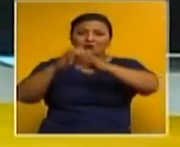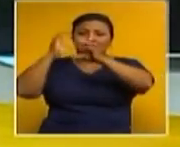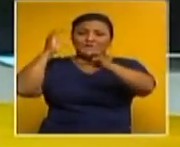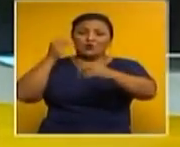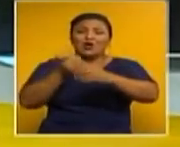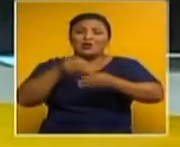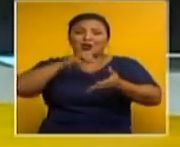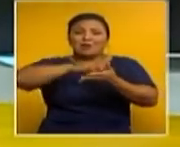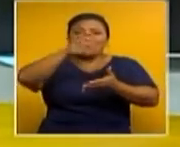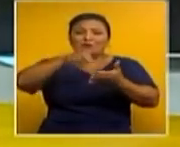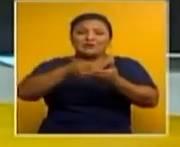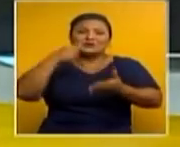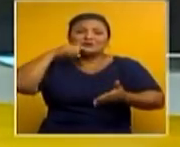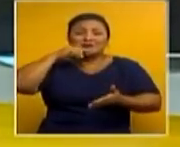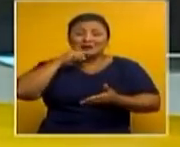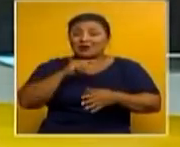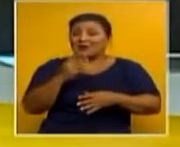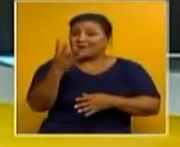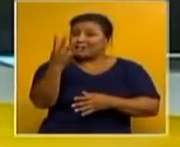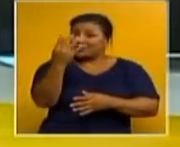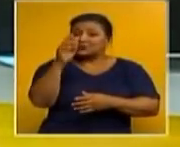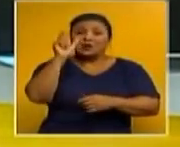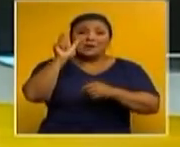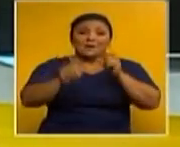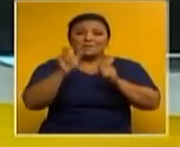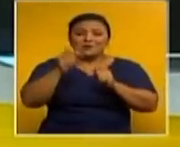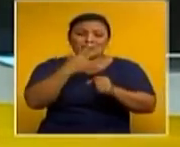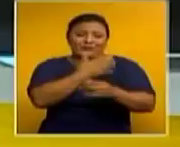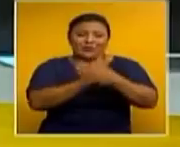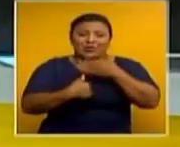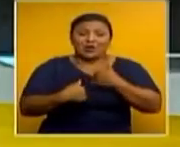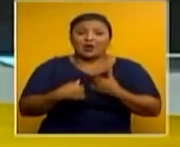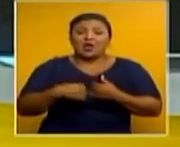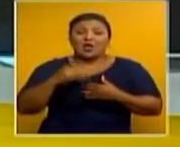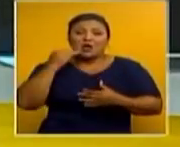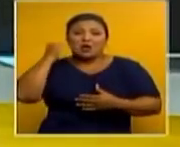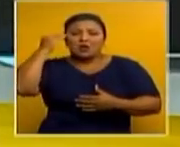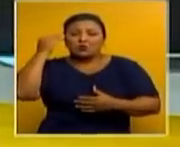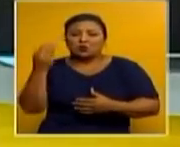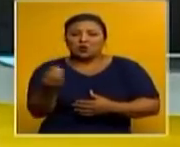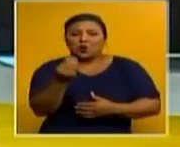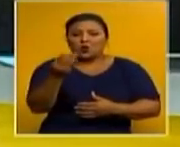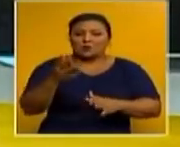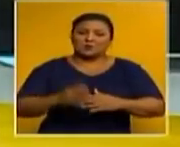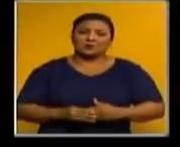Cañar. De igual forma, 14 personas resultaron heridas, entre adultos y menores.